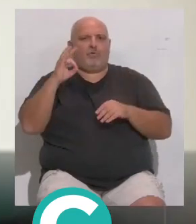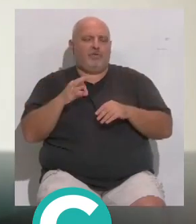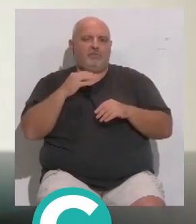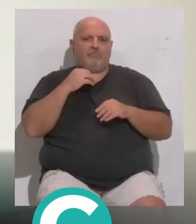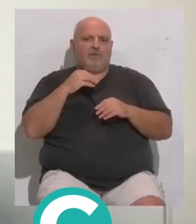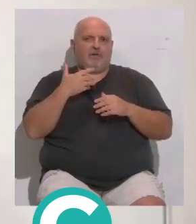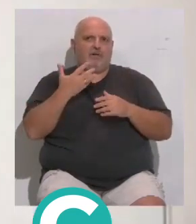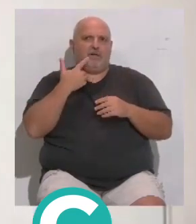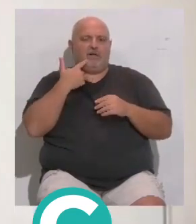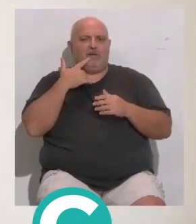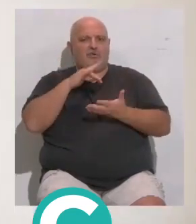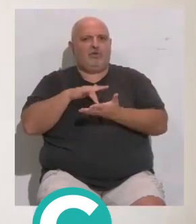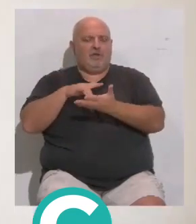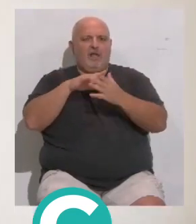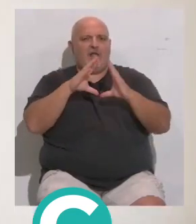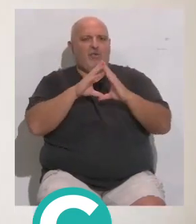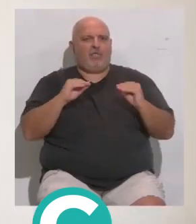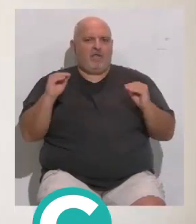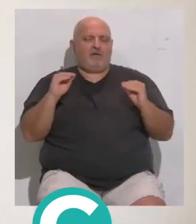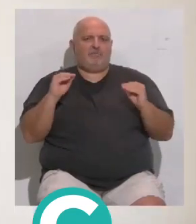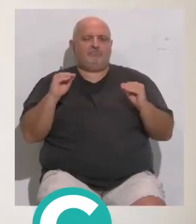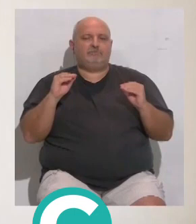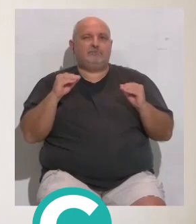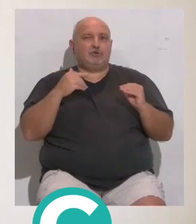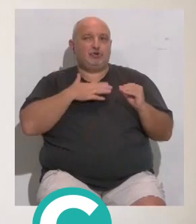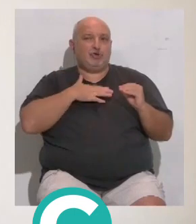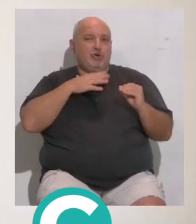podríamos estar hablando de escalas en Andalucía. Y yo